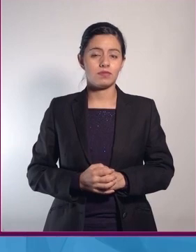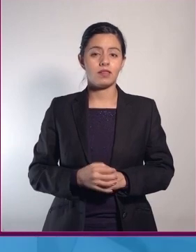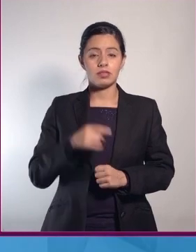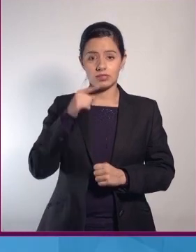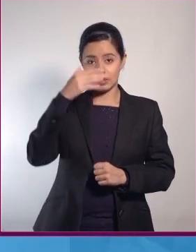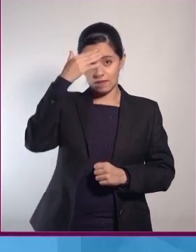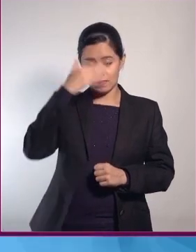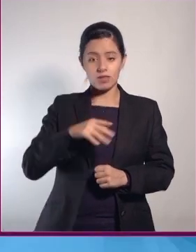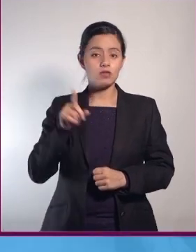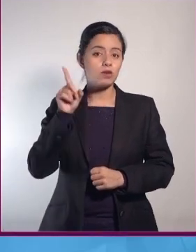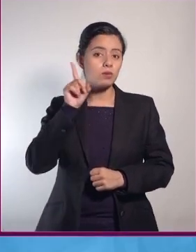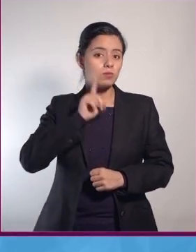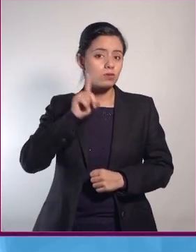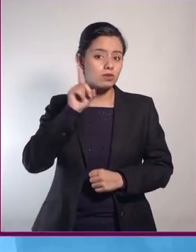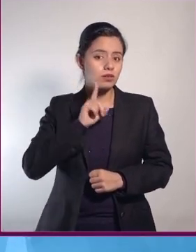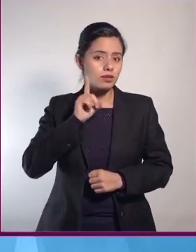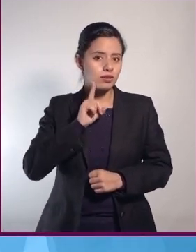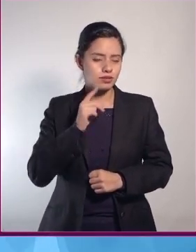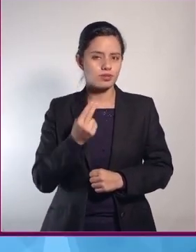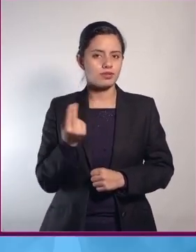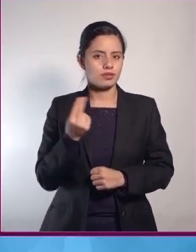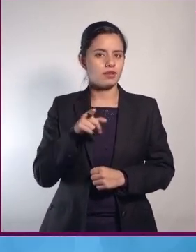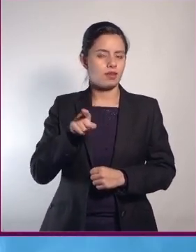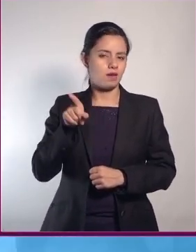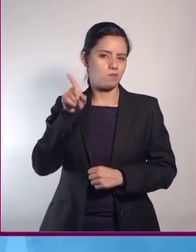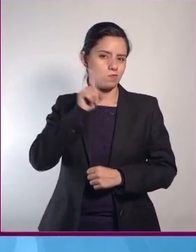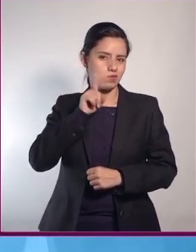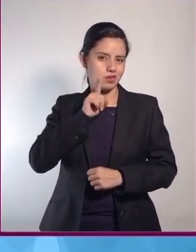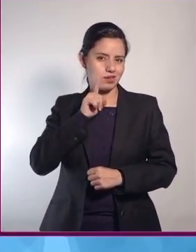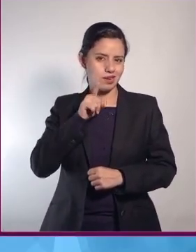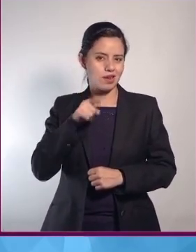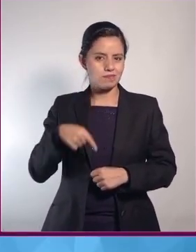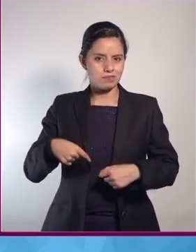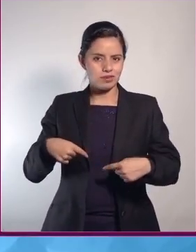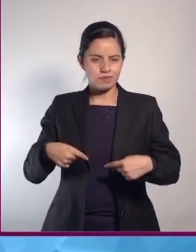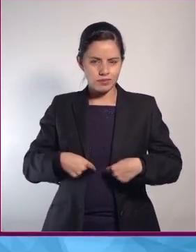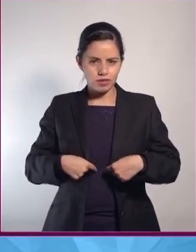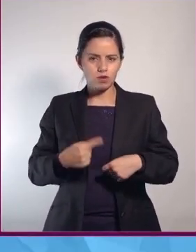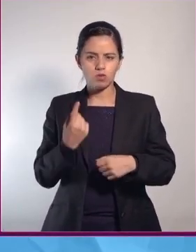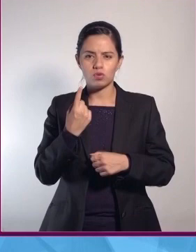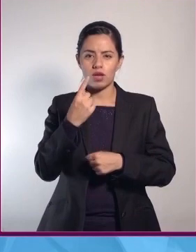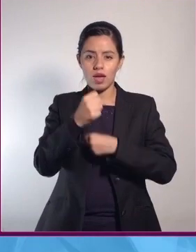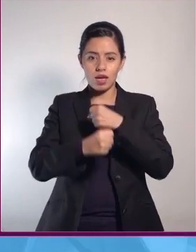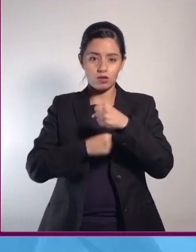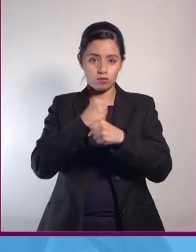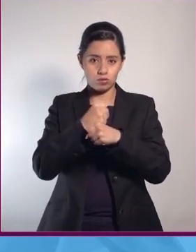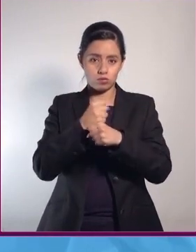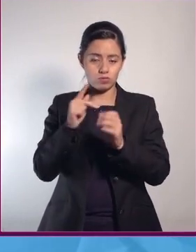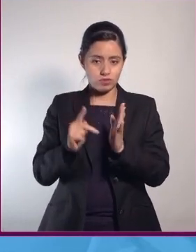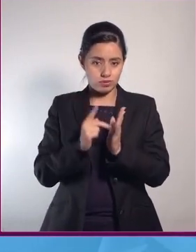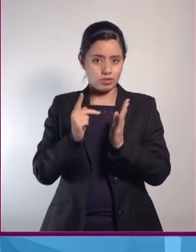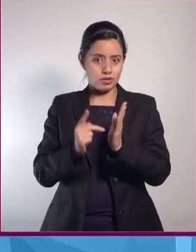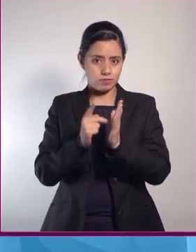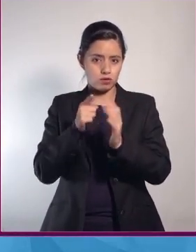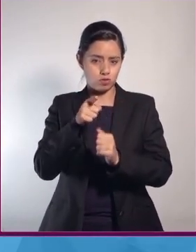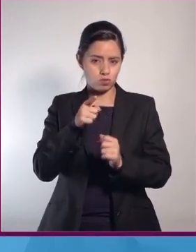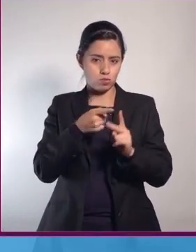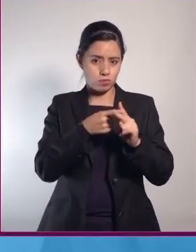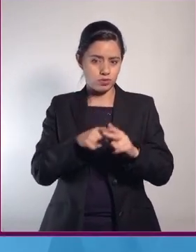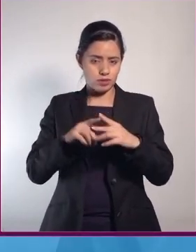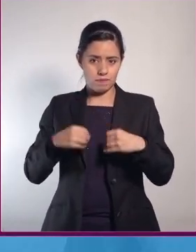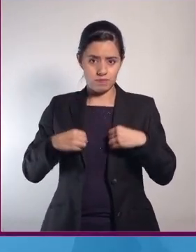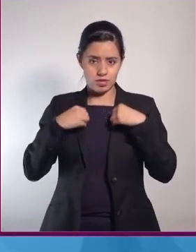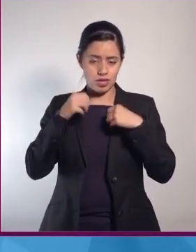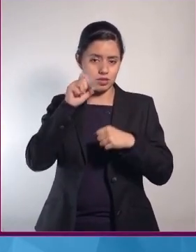¿Sabías que las mujeres deben ir con la ginecóloga una vez al año a partir de que inicien su vida sexual?